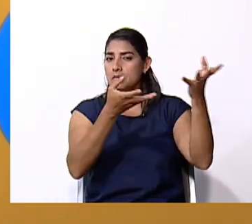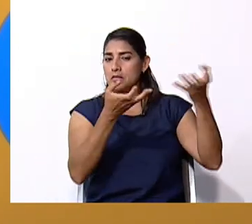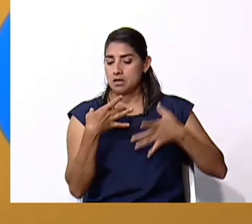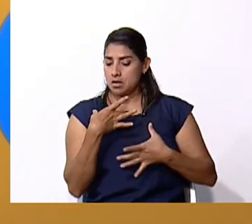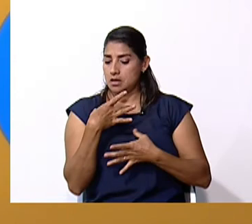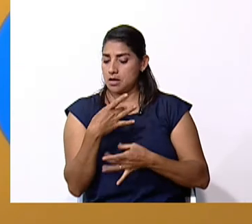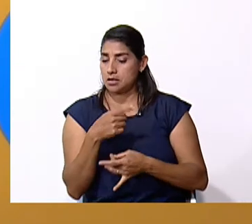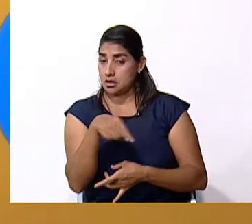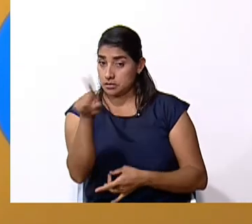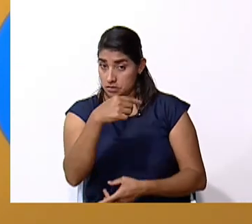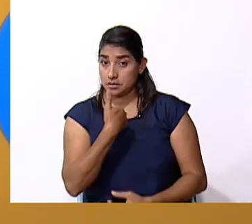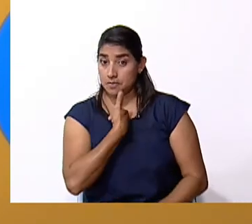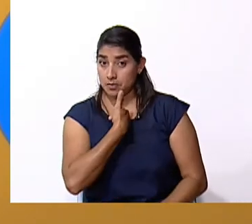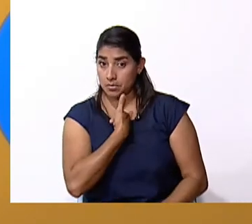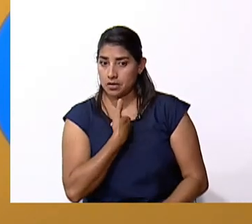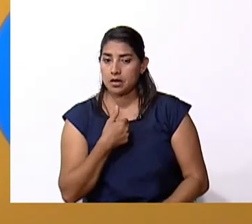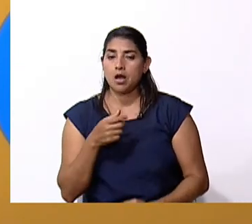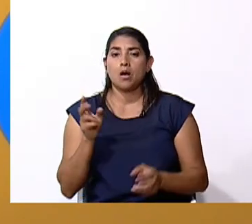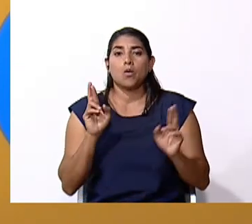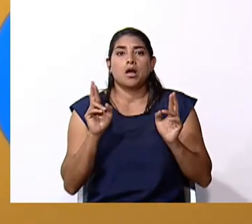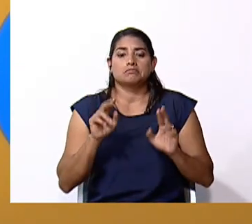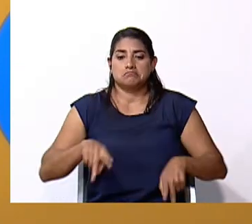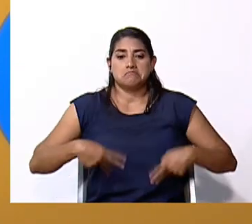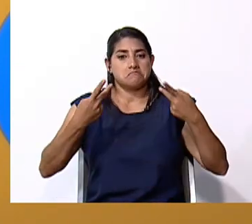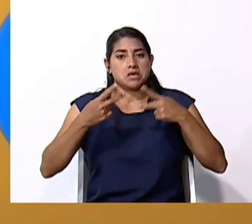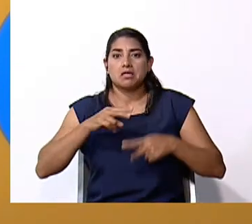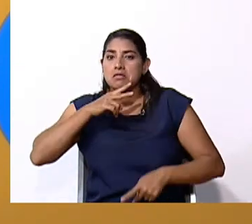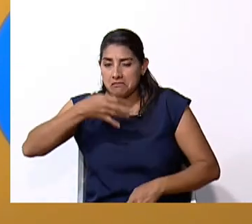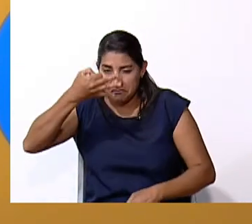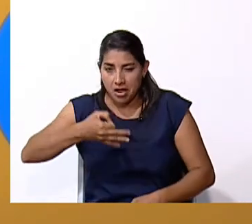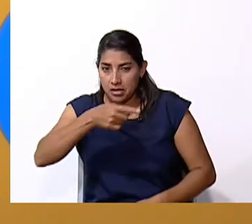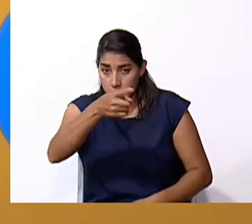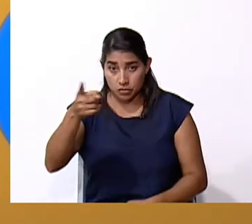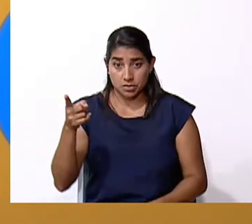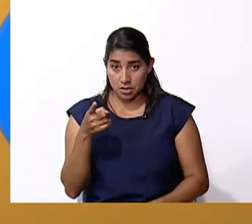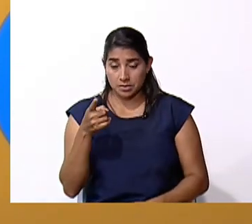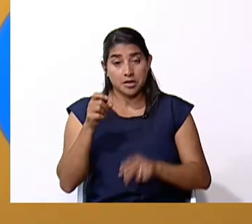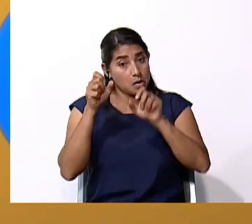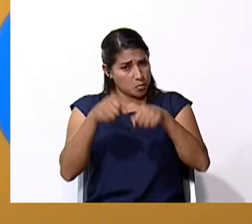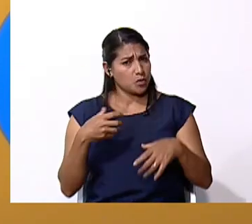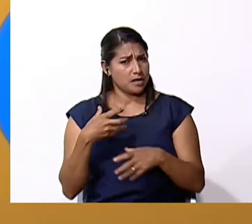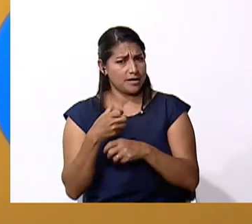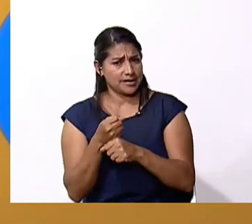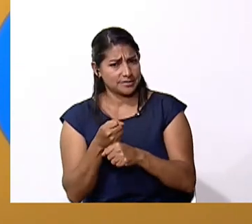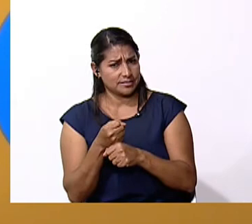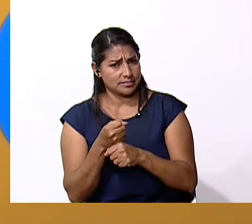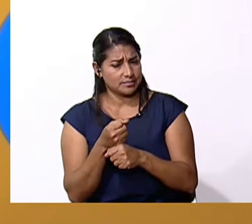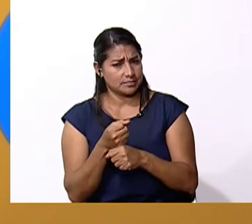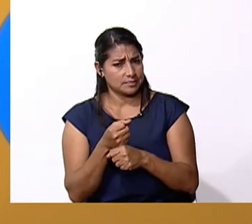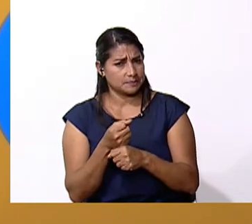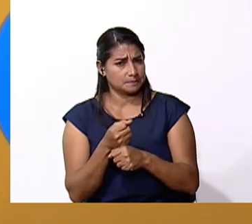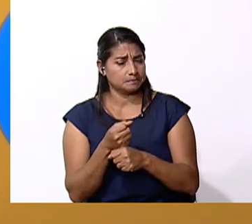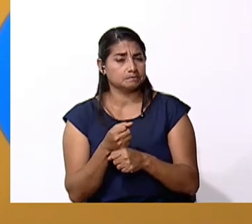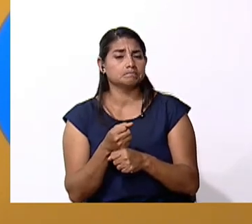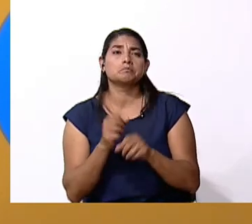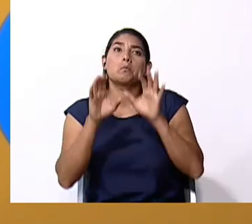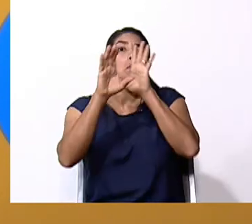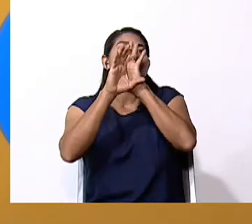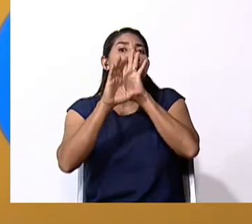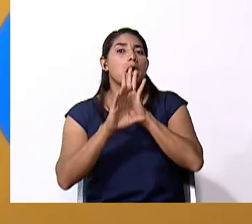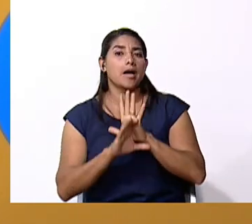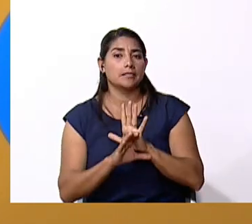interesa. Ojalá de la vida real. Lo pueden crear. Por